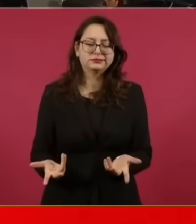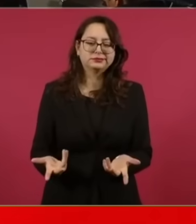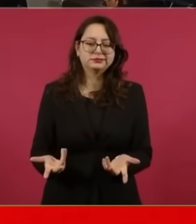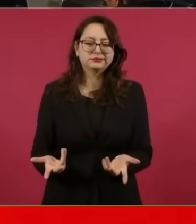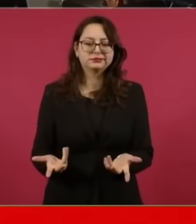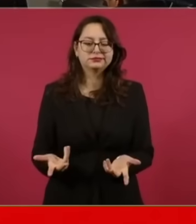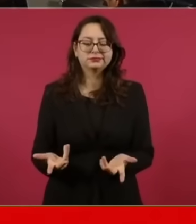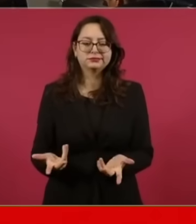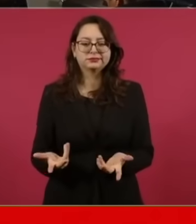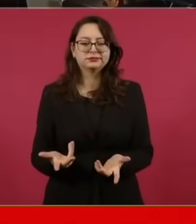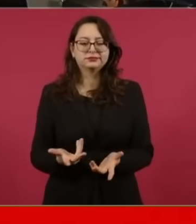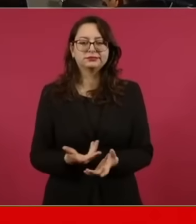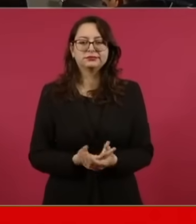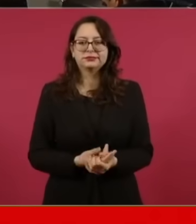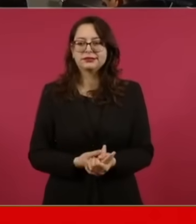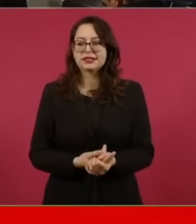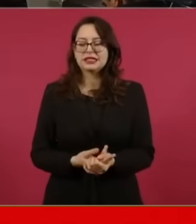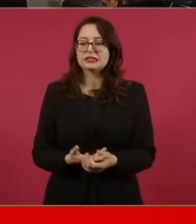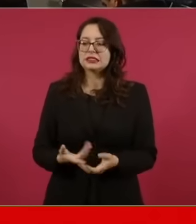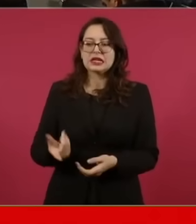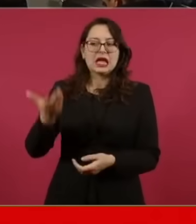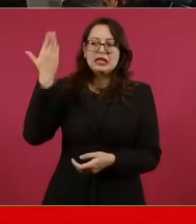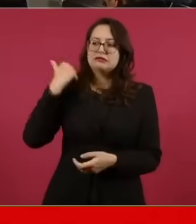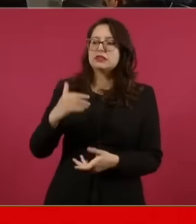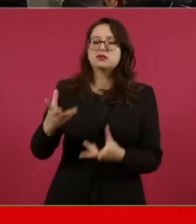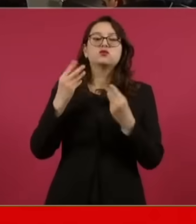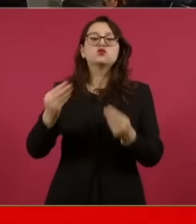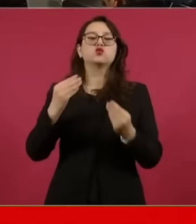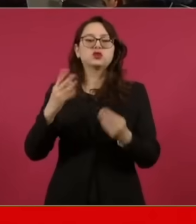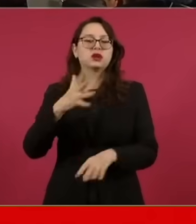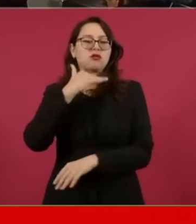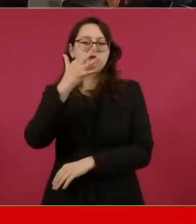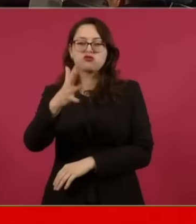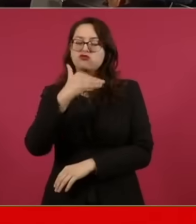o por la falta de eficiencia, sino por la corrupción,